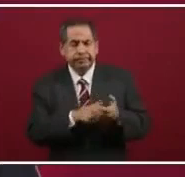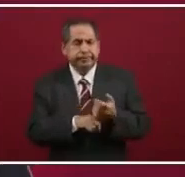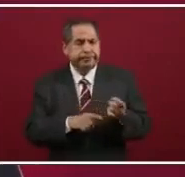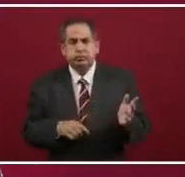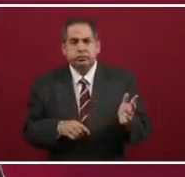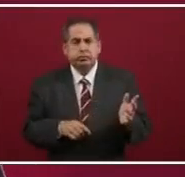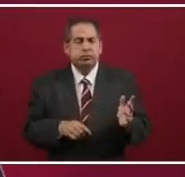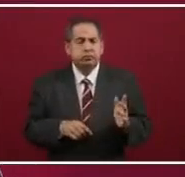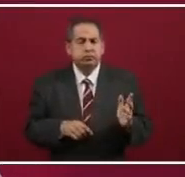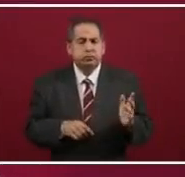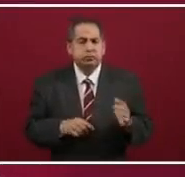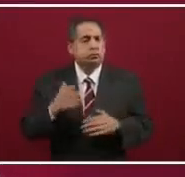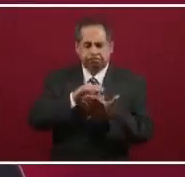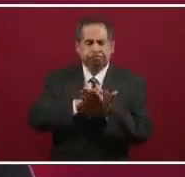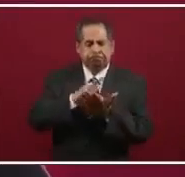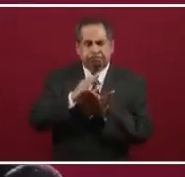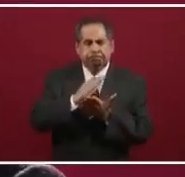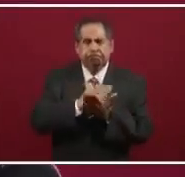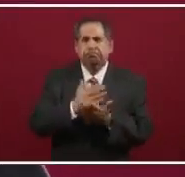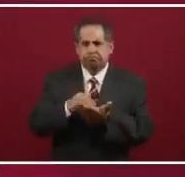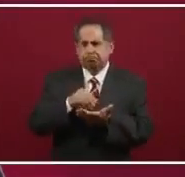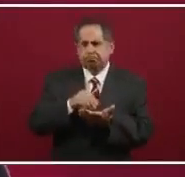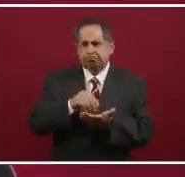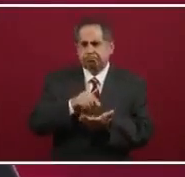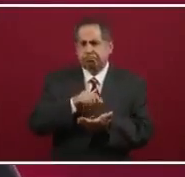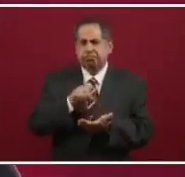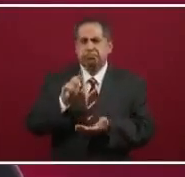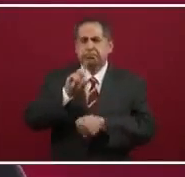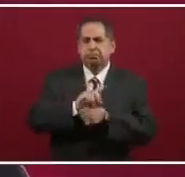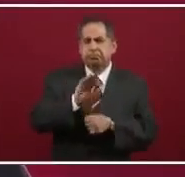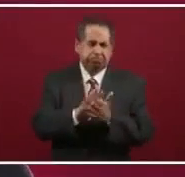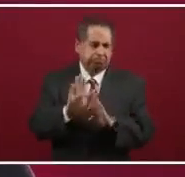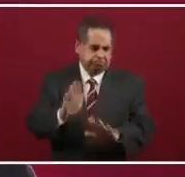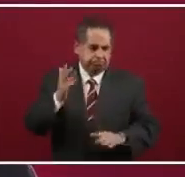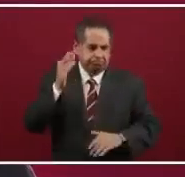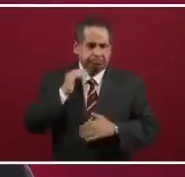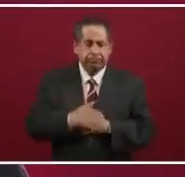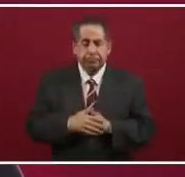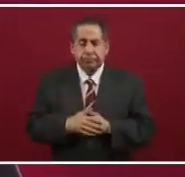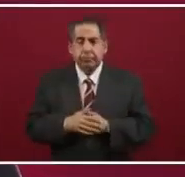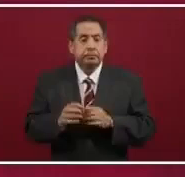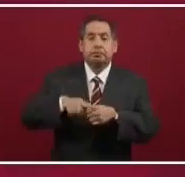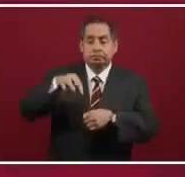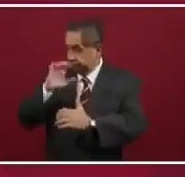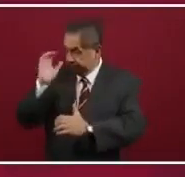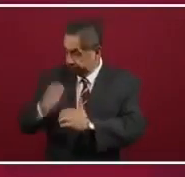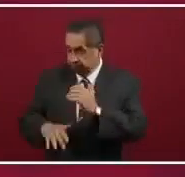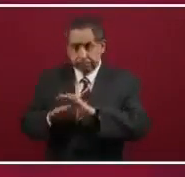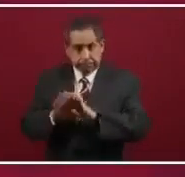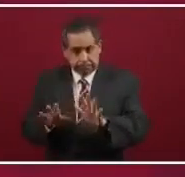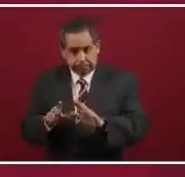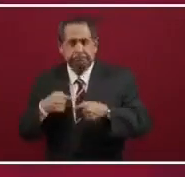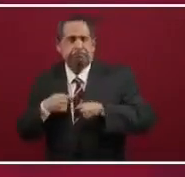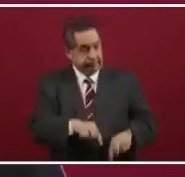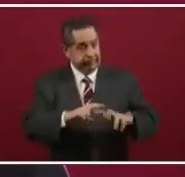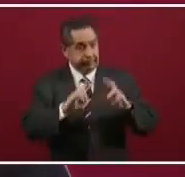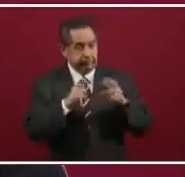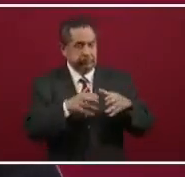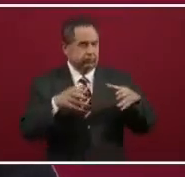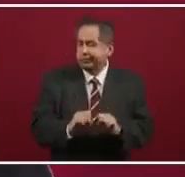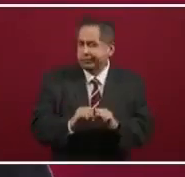ya la había programado desde antes, estaba esperando que pasaran las elecciones, y pues en esa